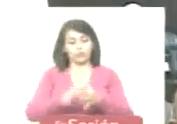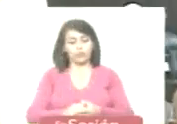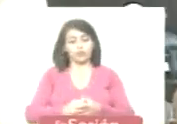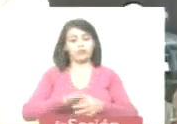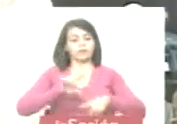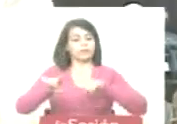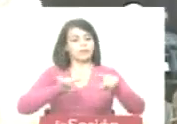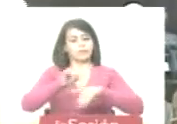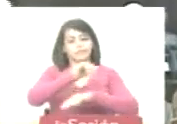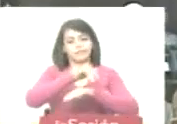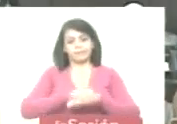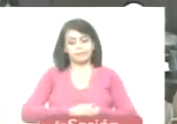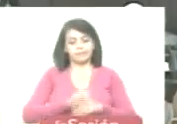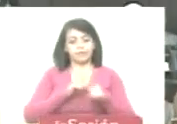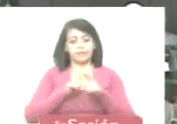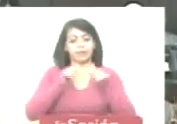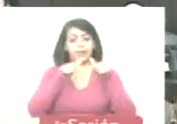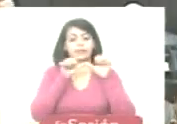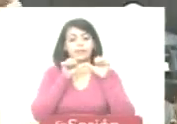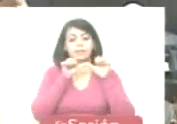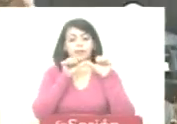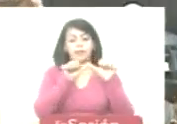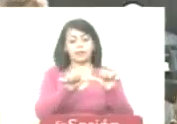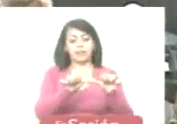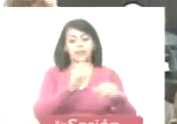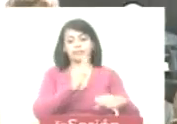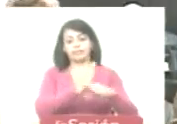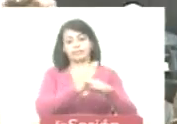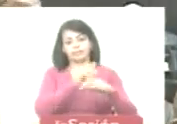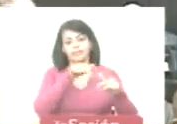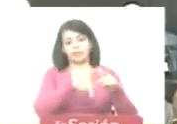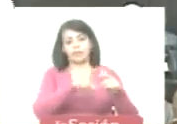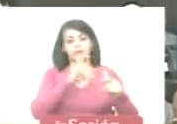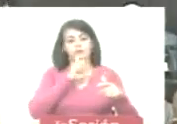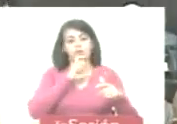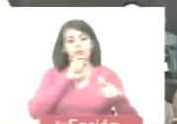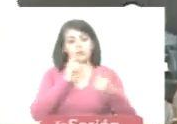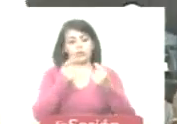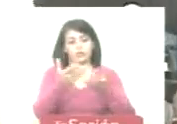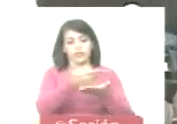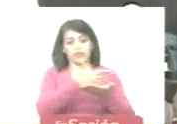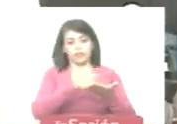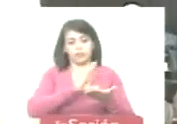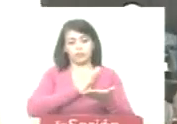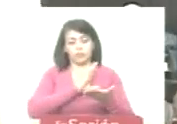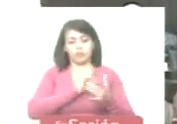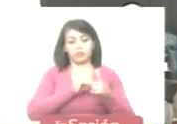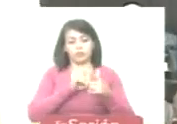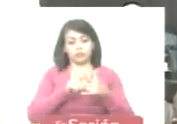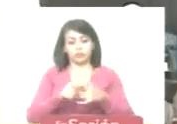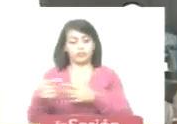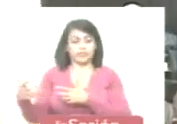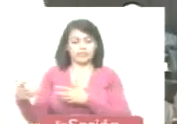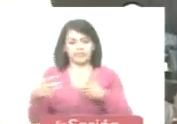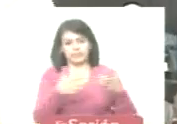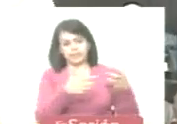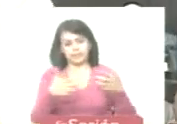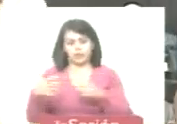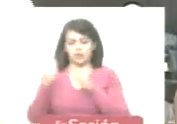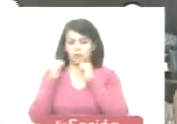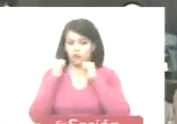monarquía británica, allí se mantienen secuestrados esos recursos. Nosotros hemos dado una batalla